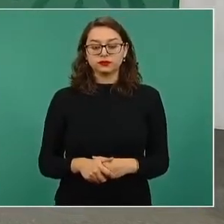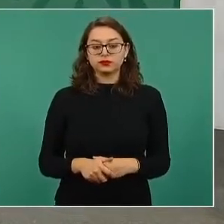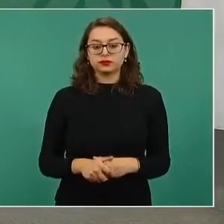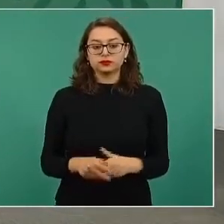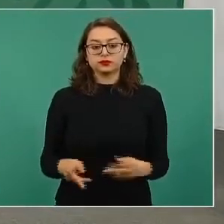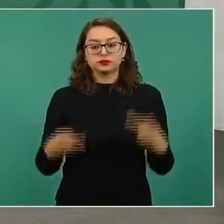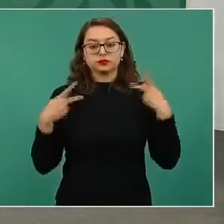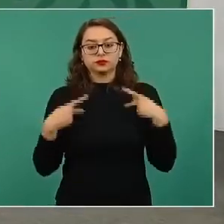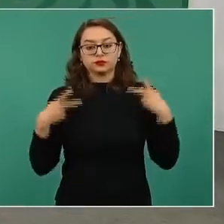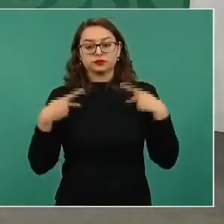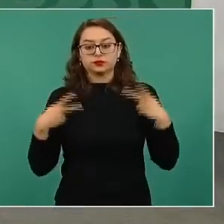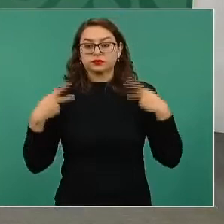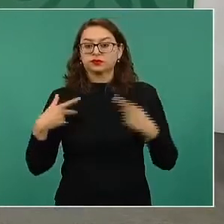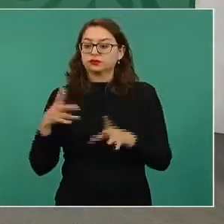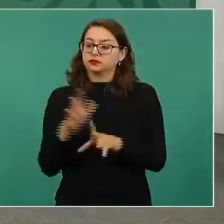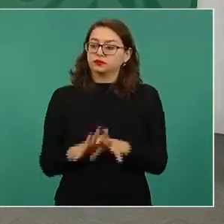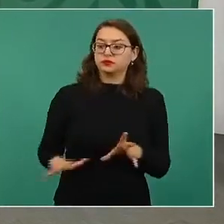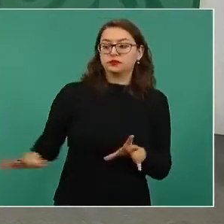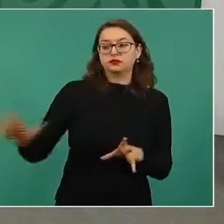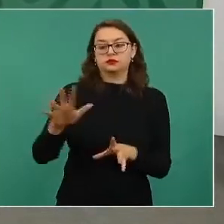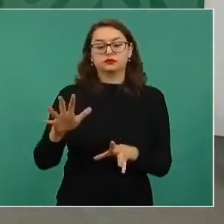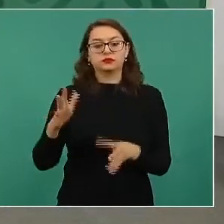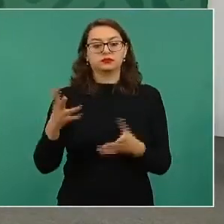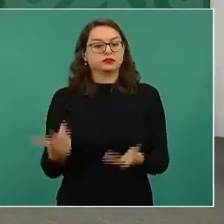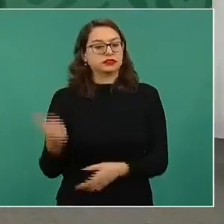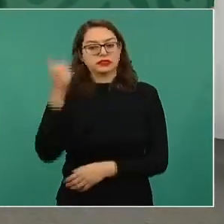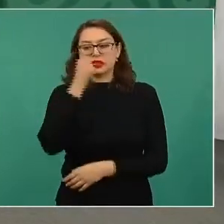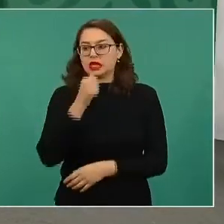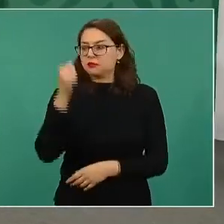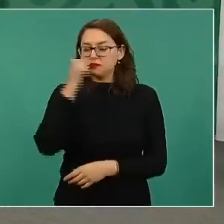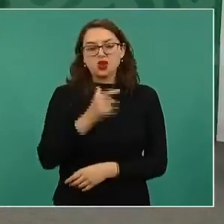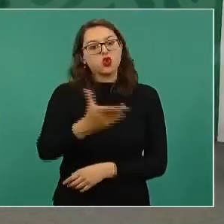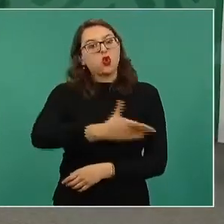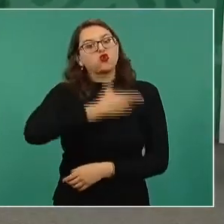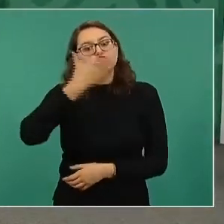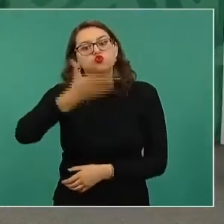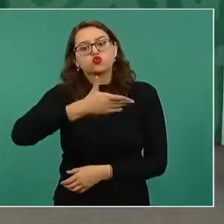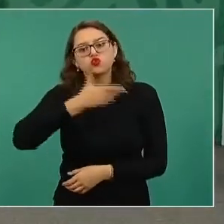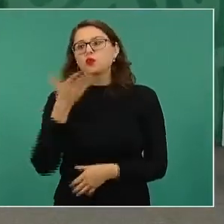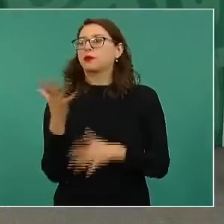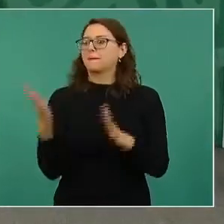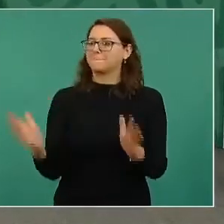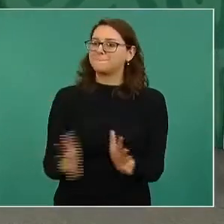tengamos siempre un papel protagónico en la vida pública